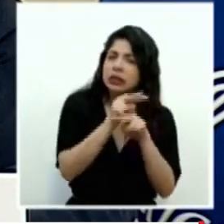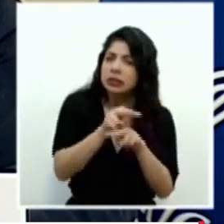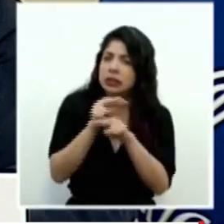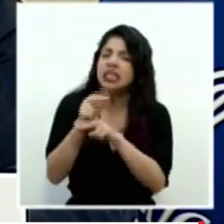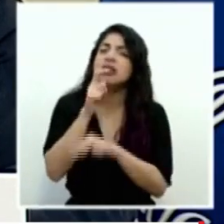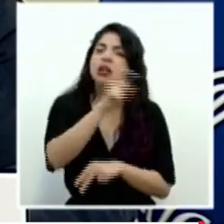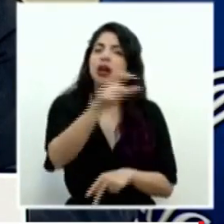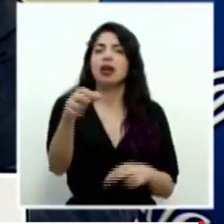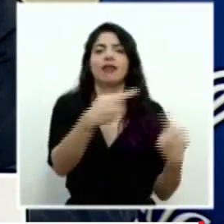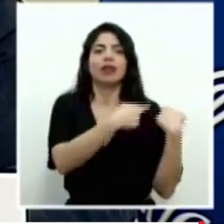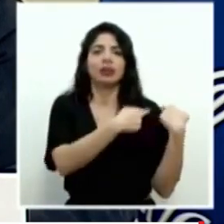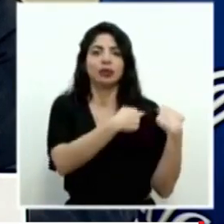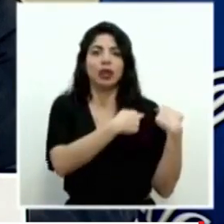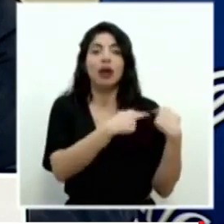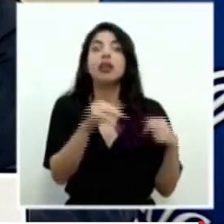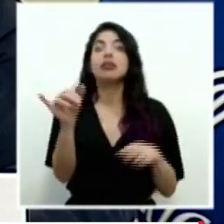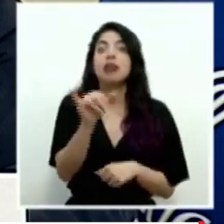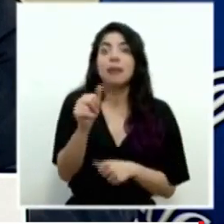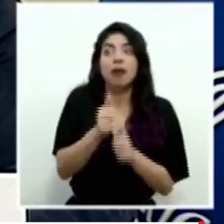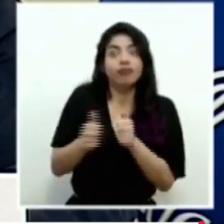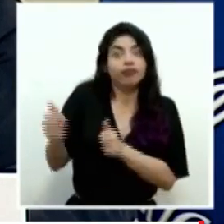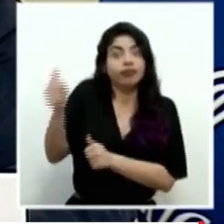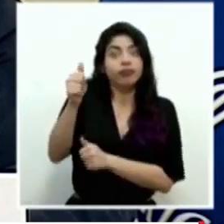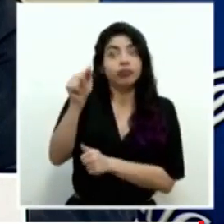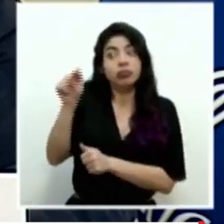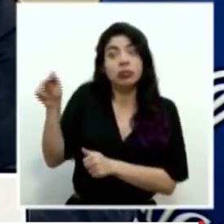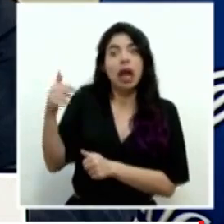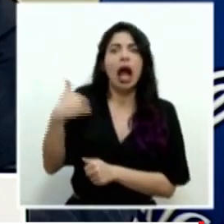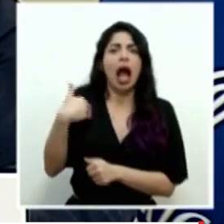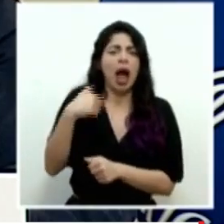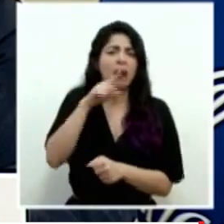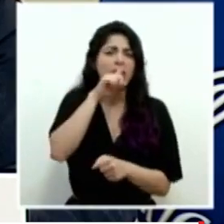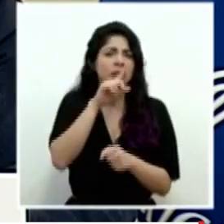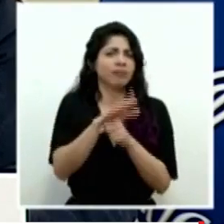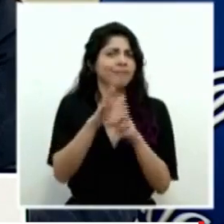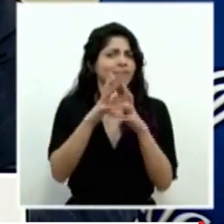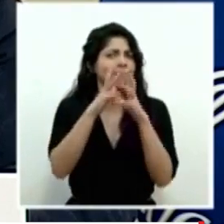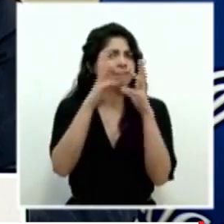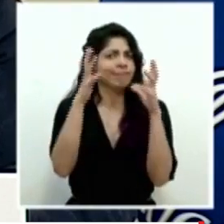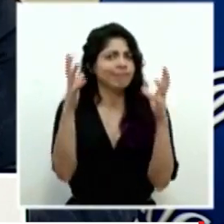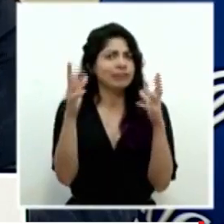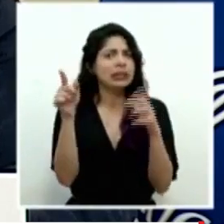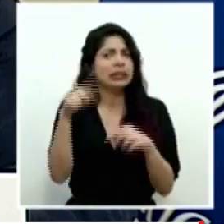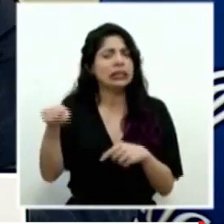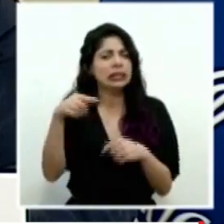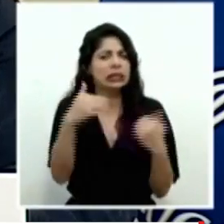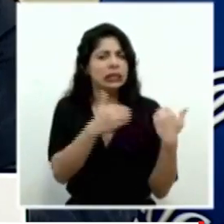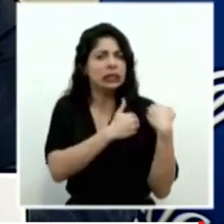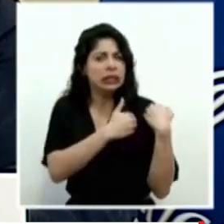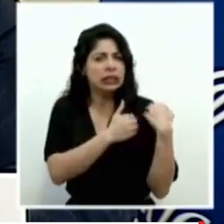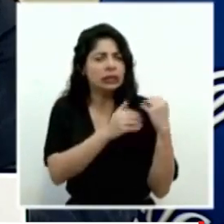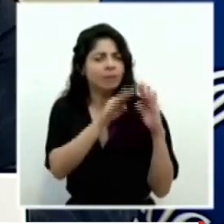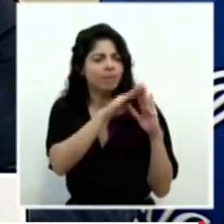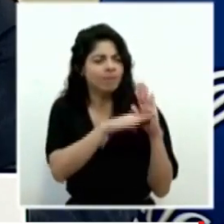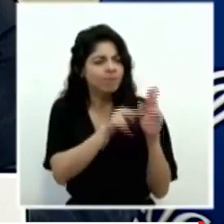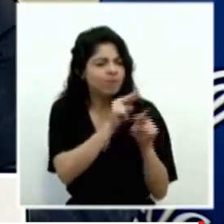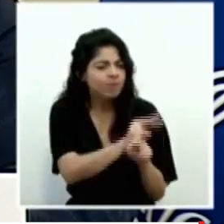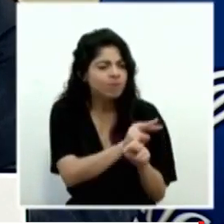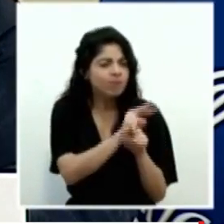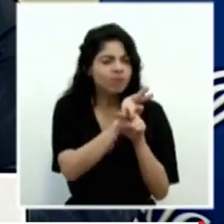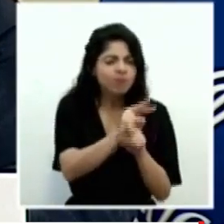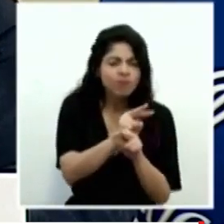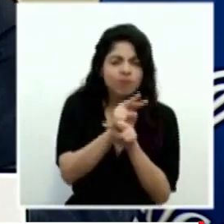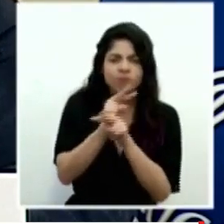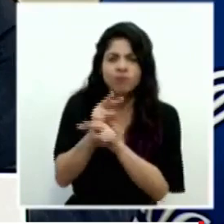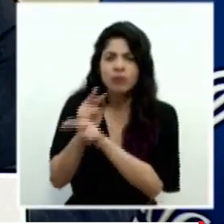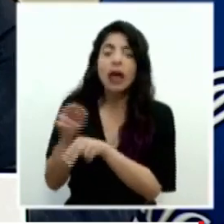los responsables, por los también los jerarcas que están y tienen un compromiso enorme justamente en esa supervisión de los protocolos, pero también por los